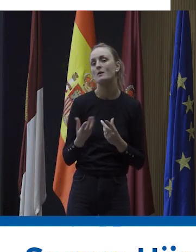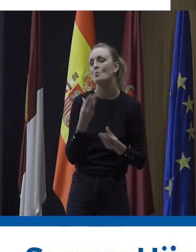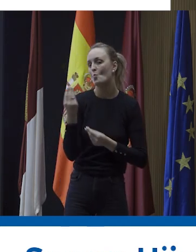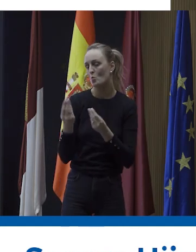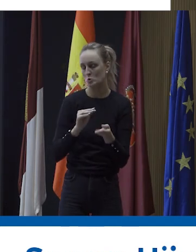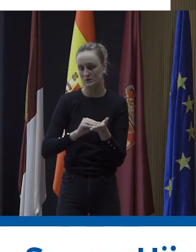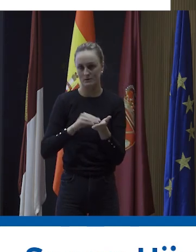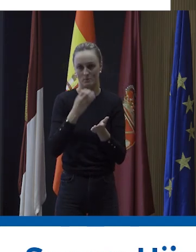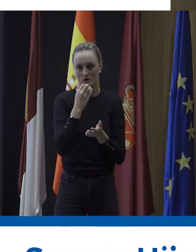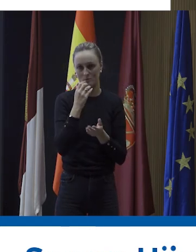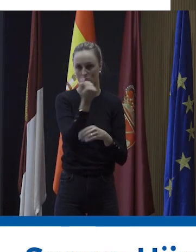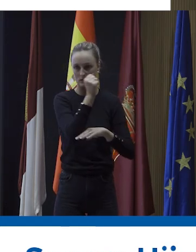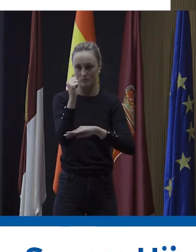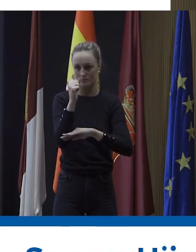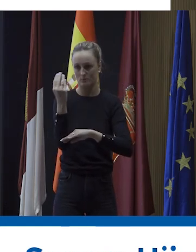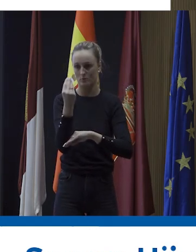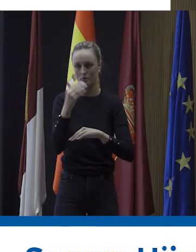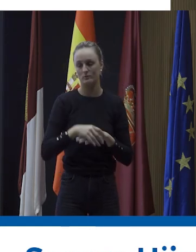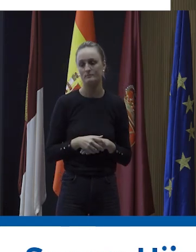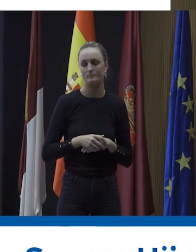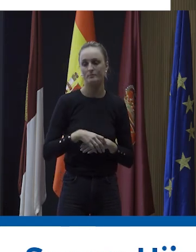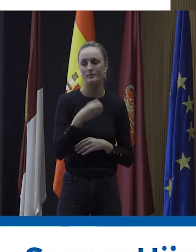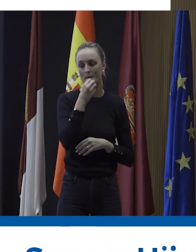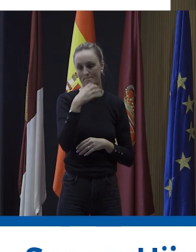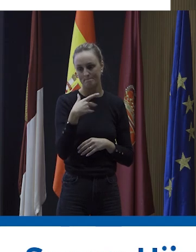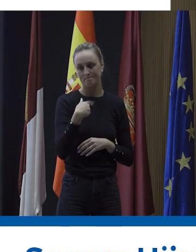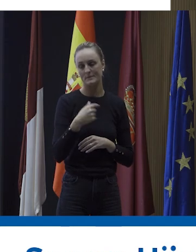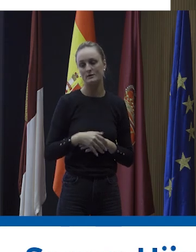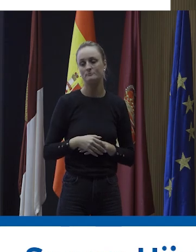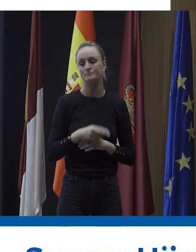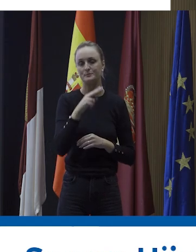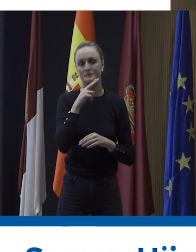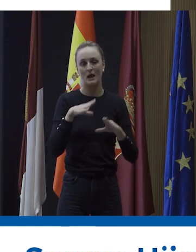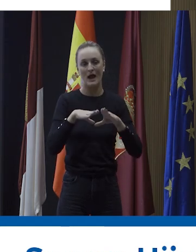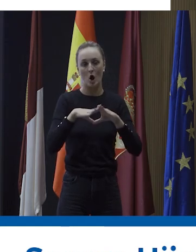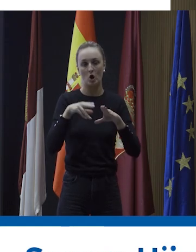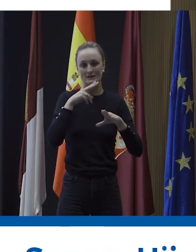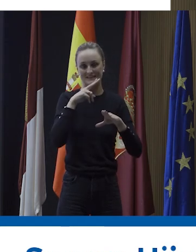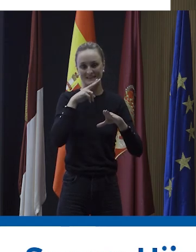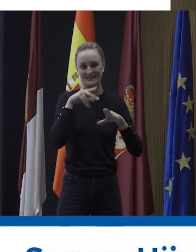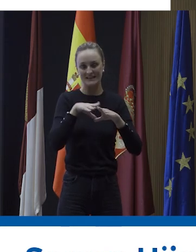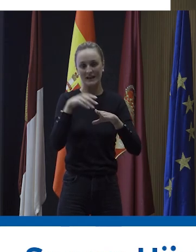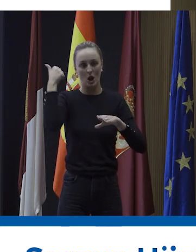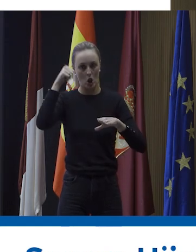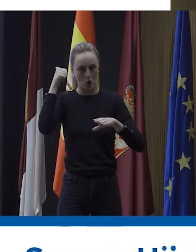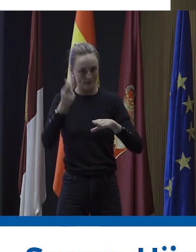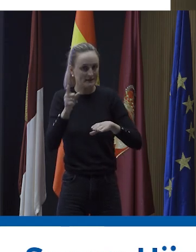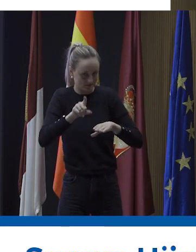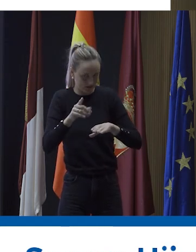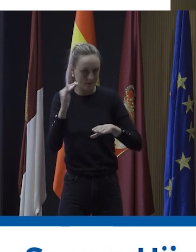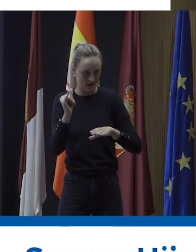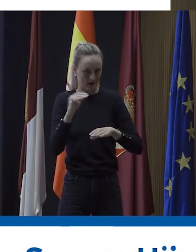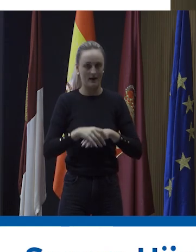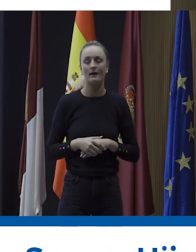corrección postural. Bien, pasamos a hablar de la incontinencia en el varón, que también se da, y se puede producir